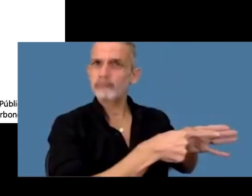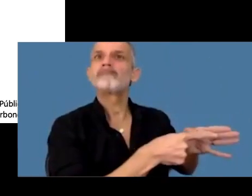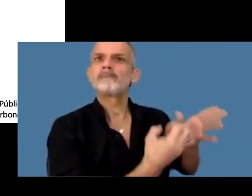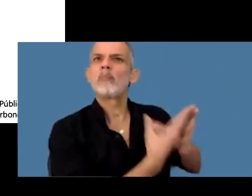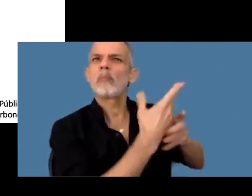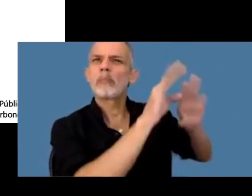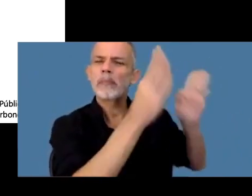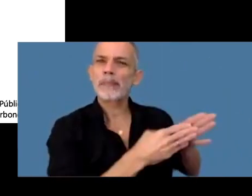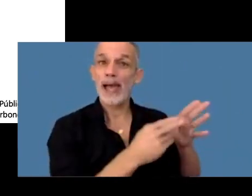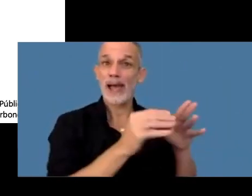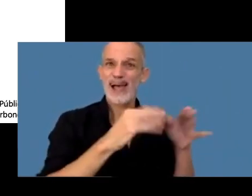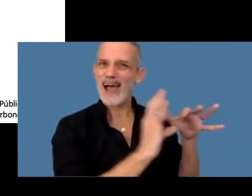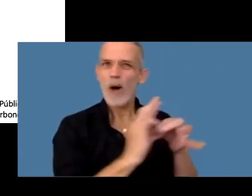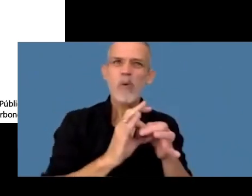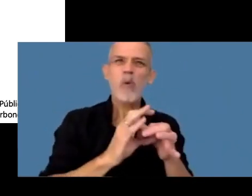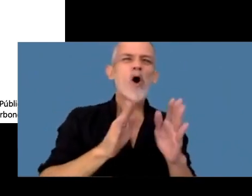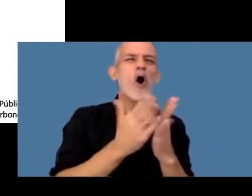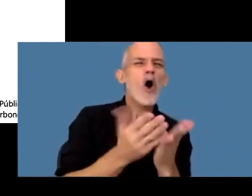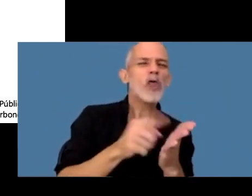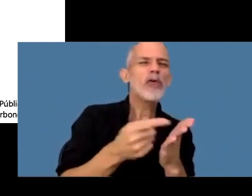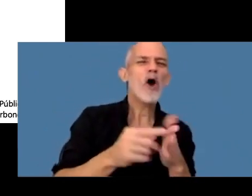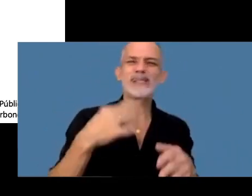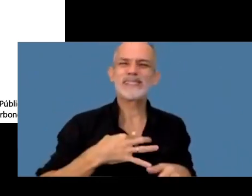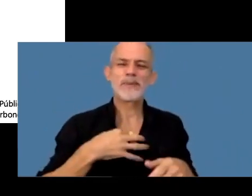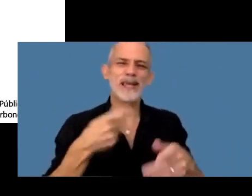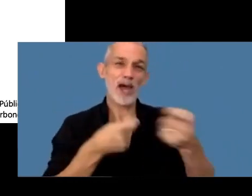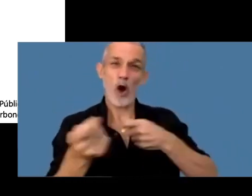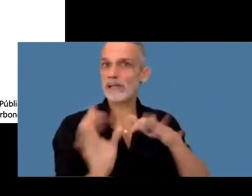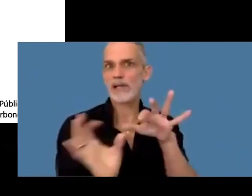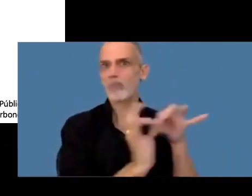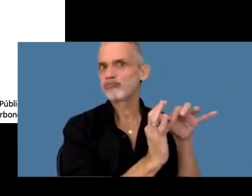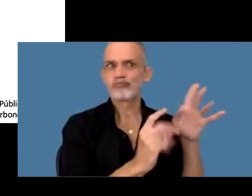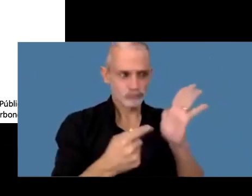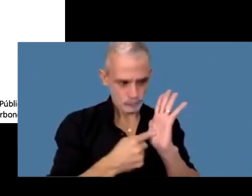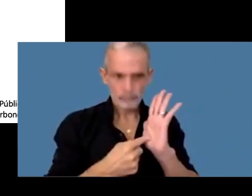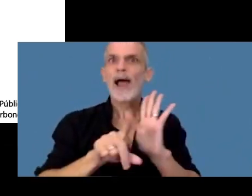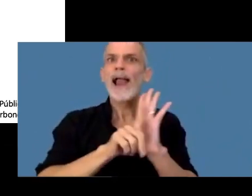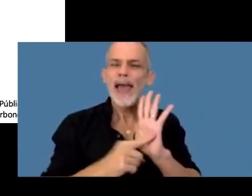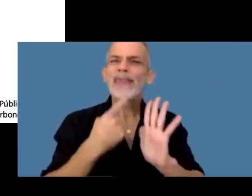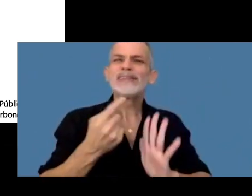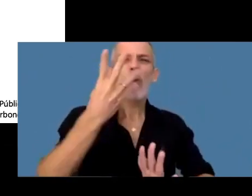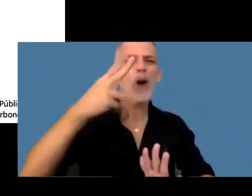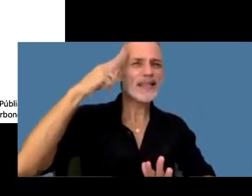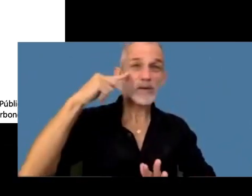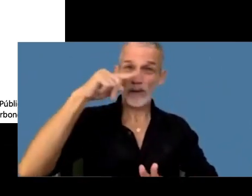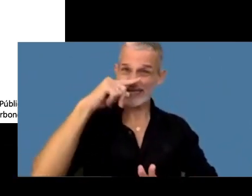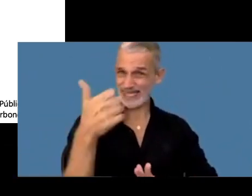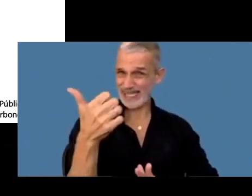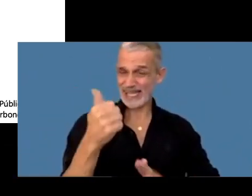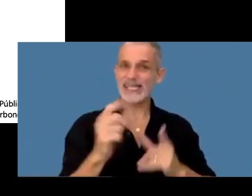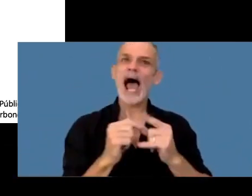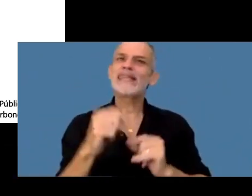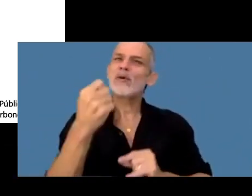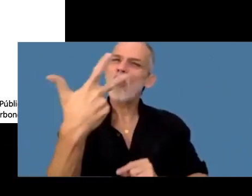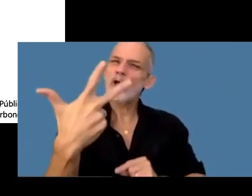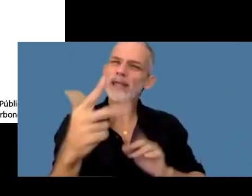Código Civil y Comercial de la Nación, ¿sí? E incluso me lo está repitiendo la 4976 en su artículo 3, ¿sí? No